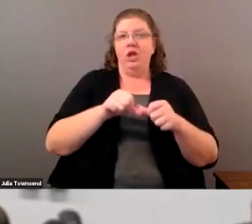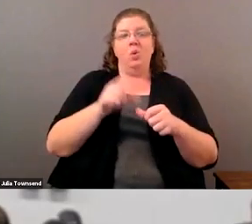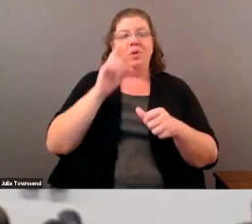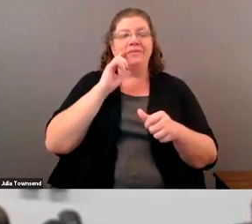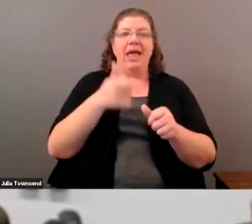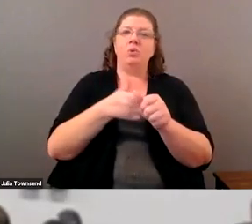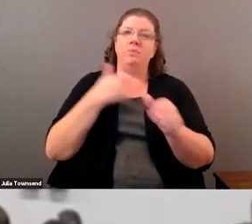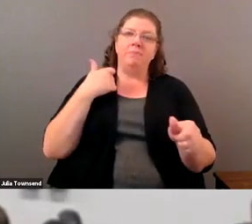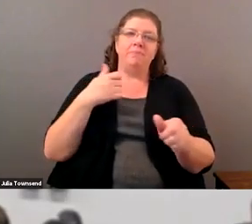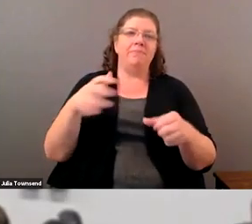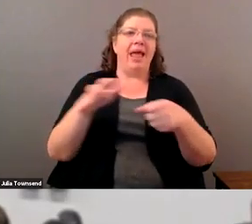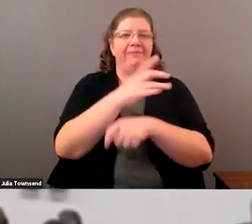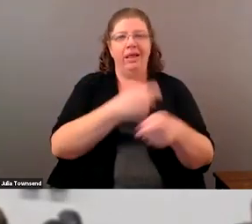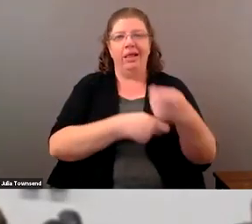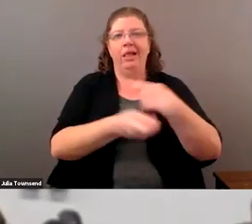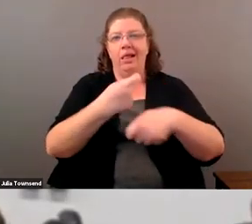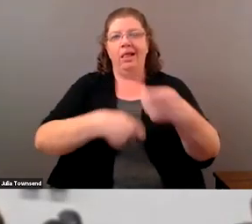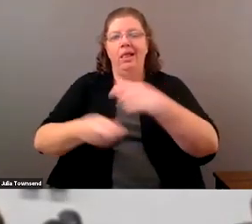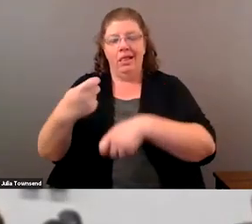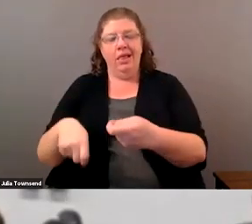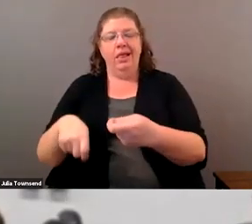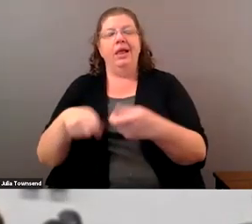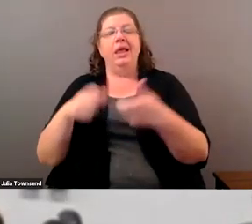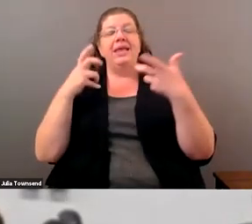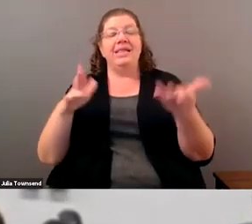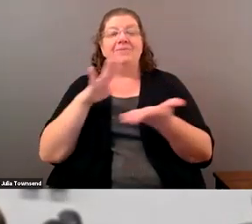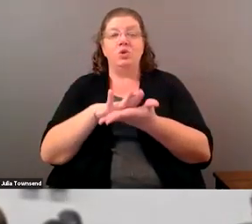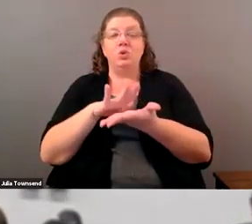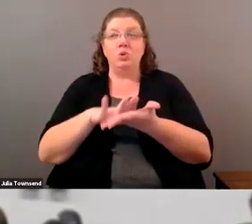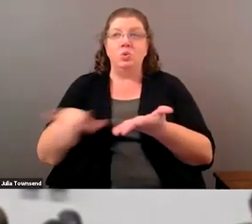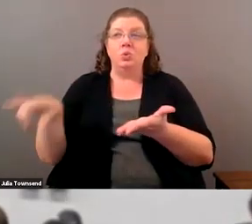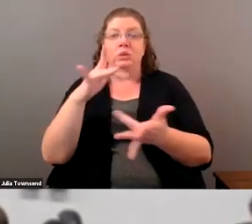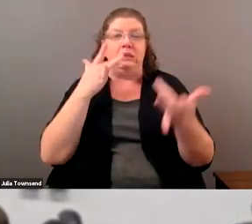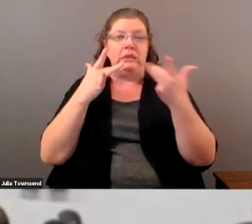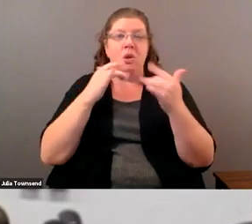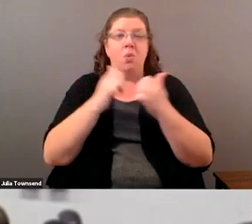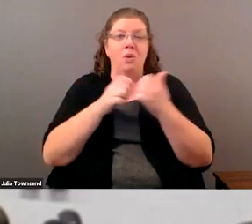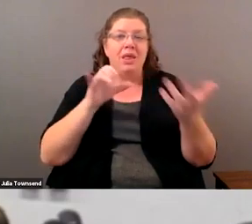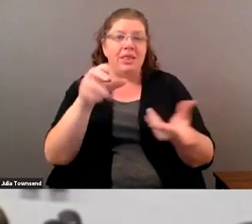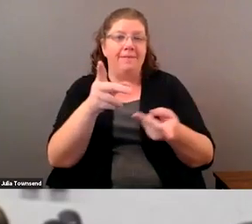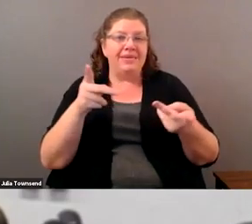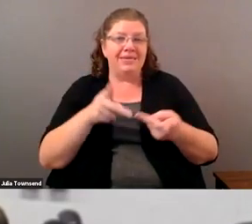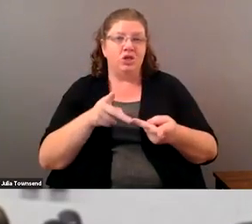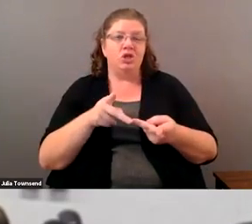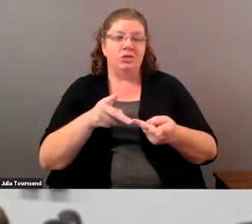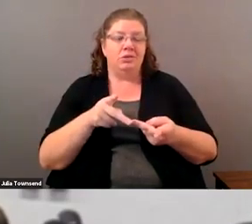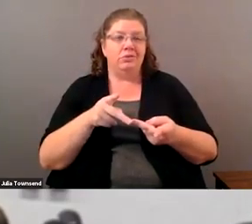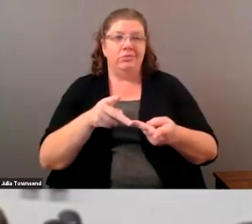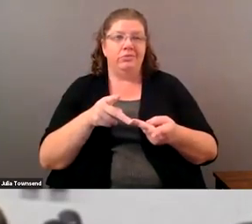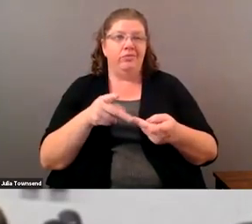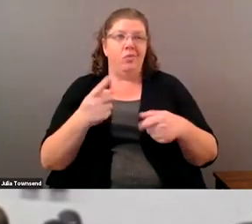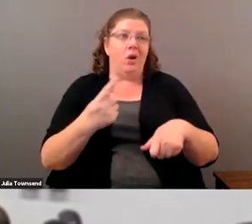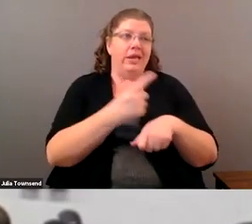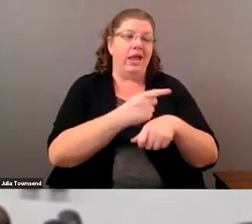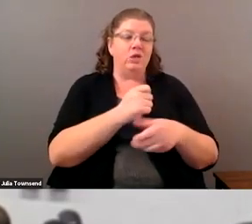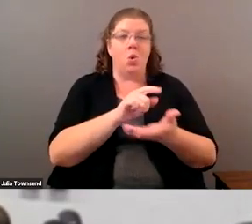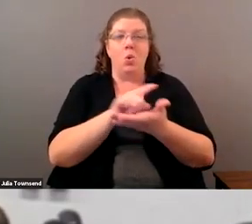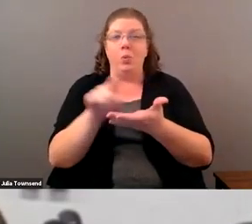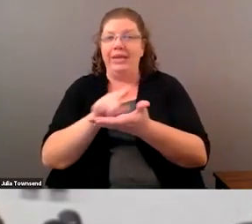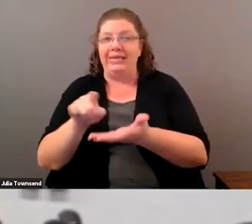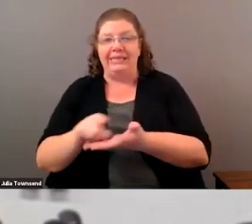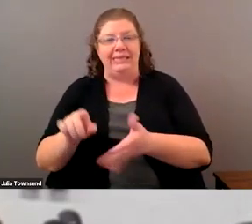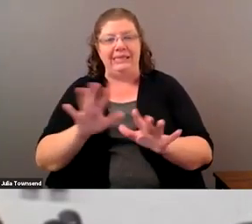y pediríamos tiempo adicional ha sido una área que hemos tenido que llenar con bastante frecuencia y